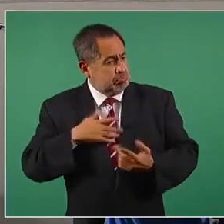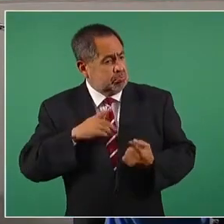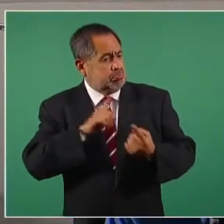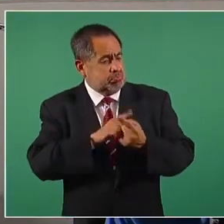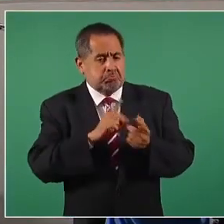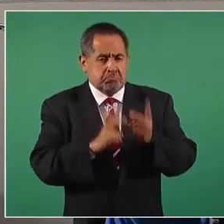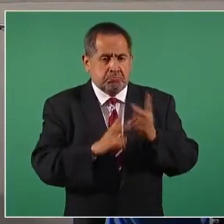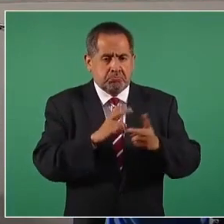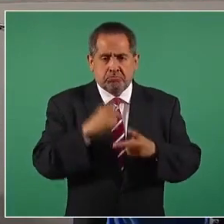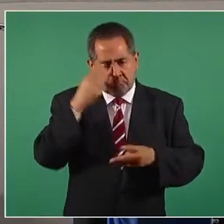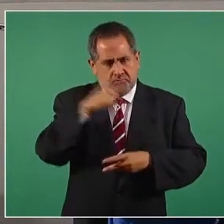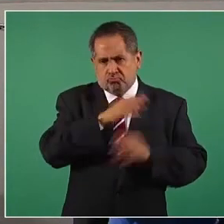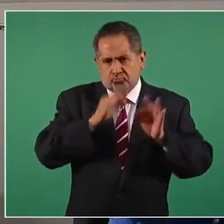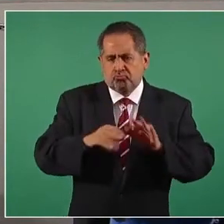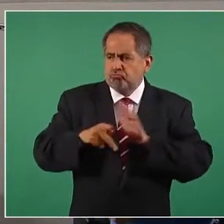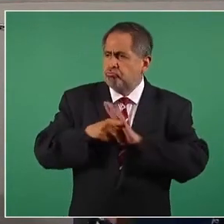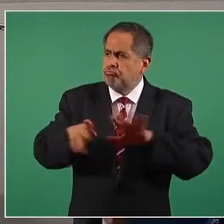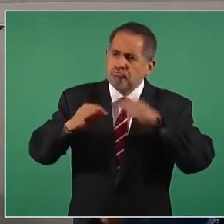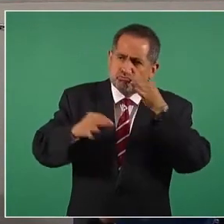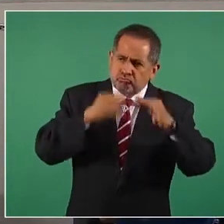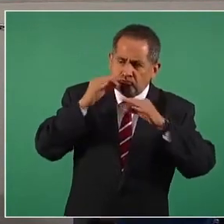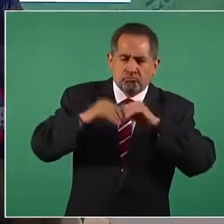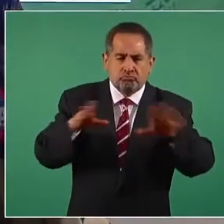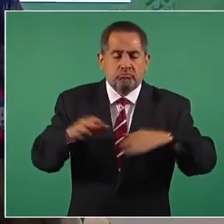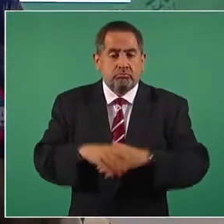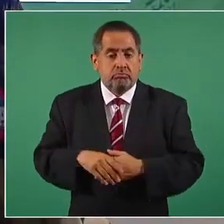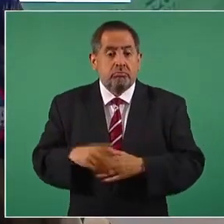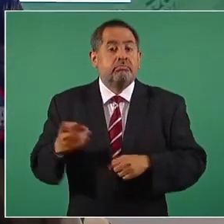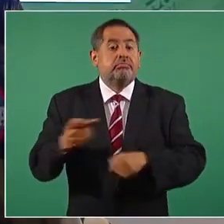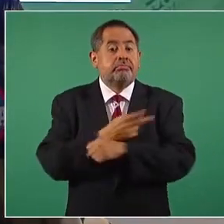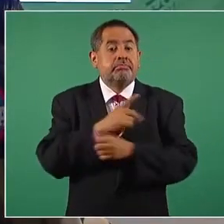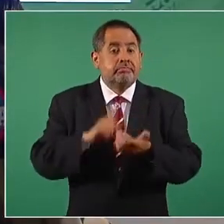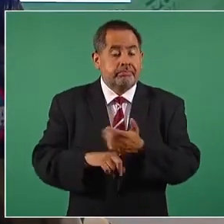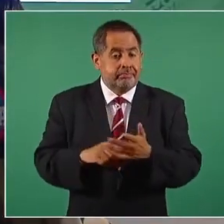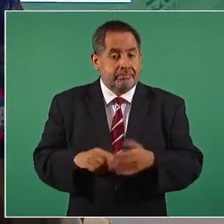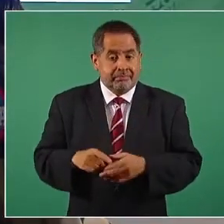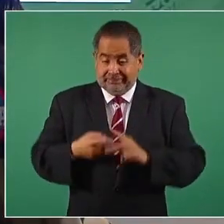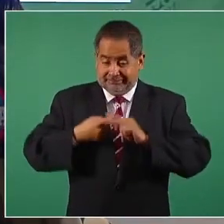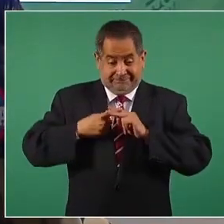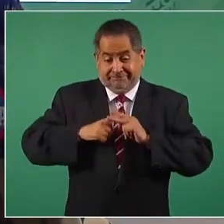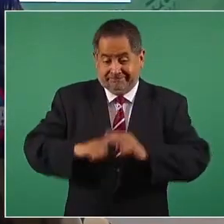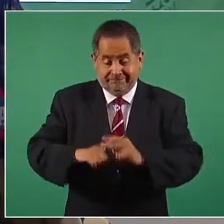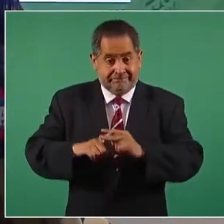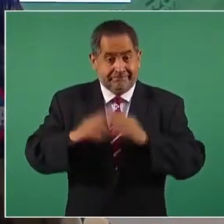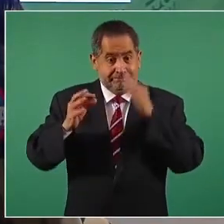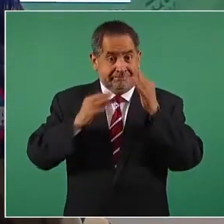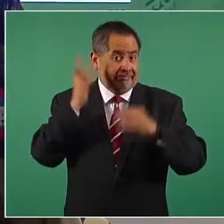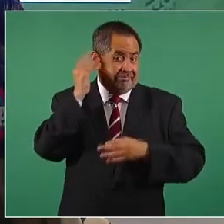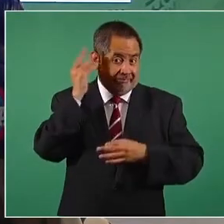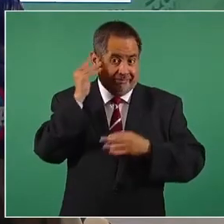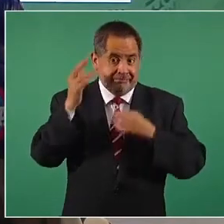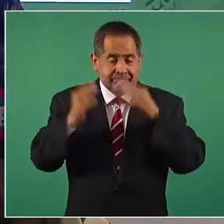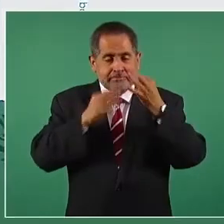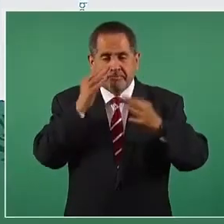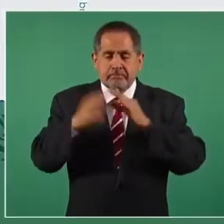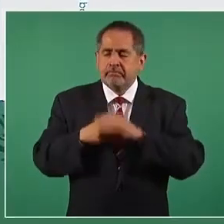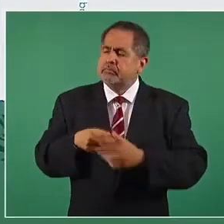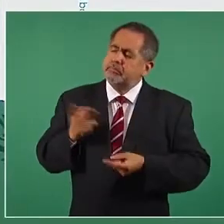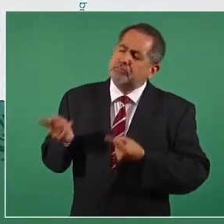queriendo hacer periodismo, y de repente iniciamos, me empieza a